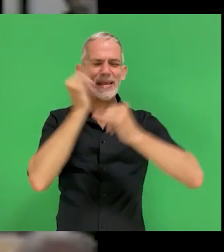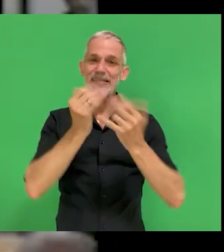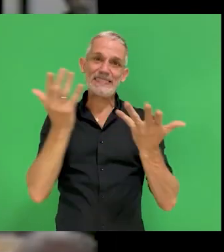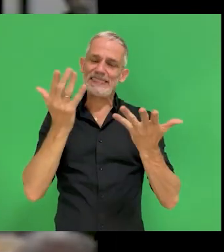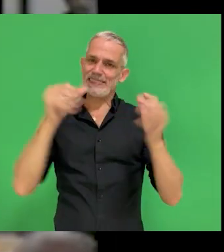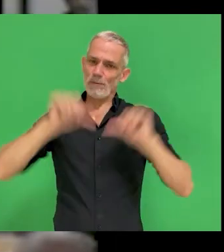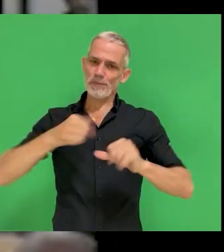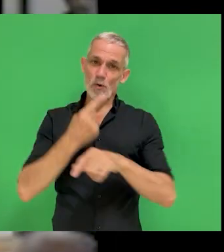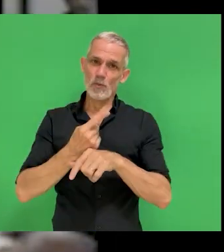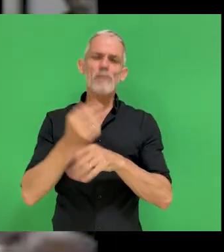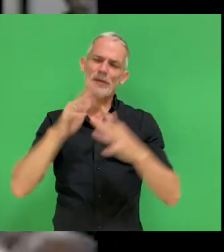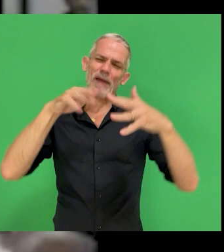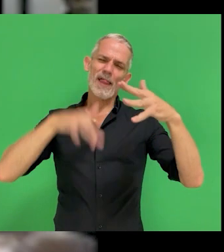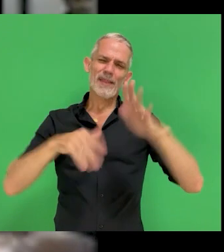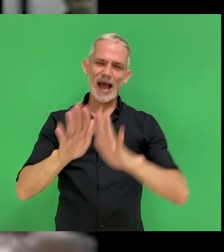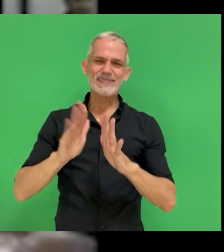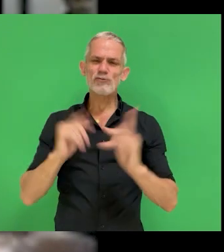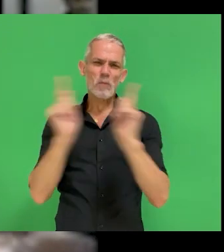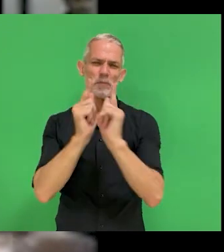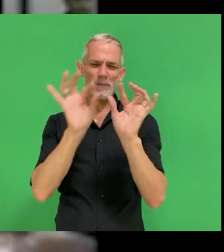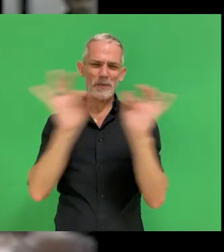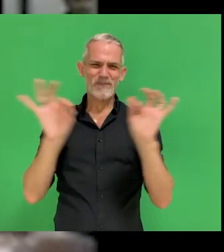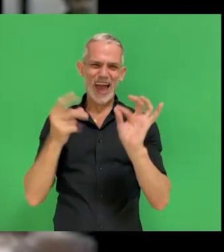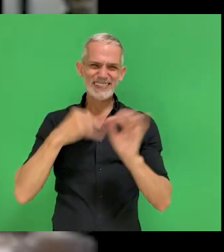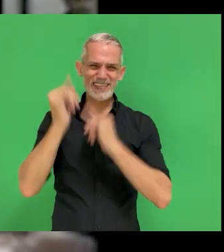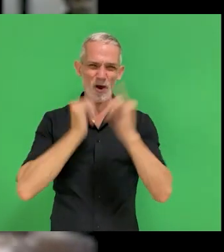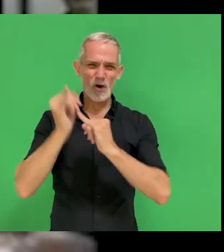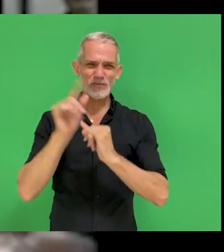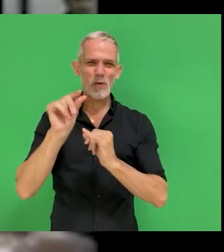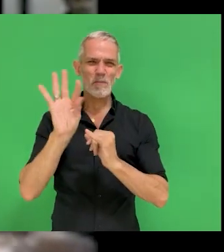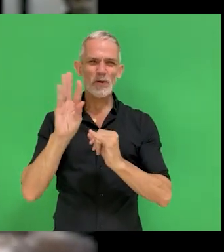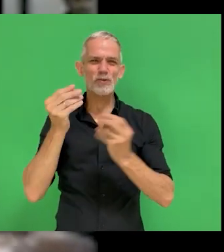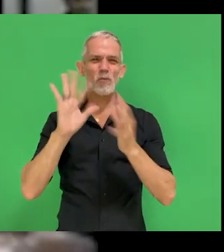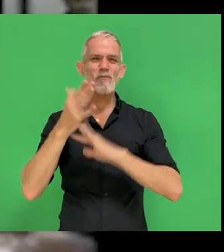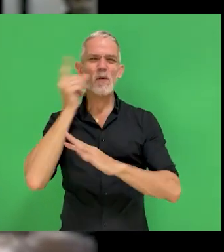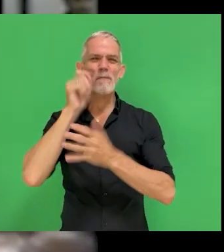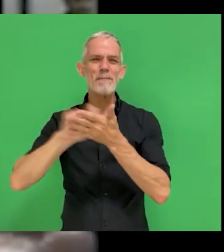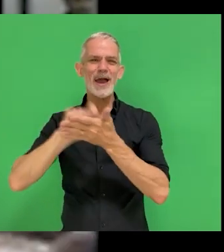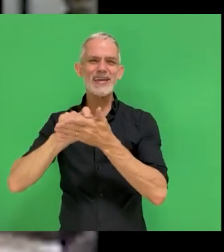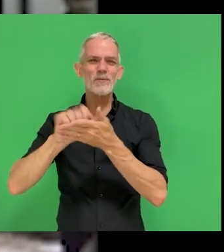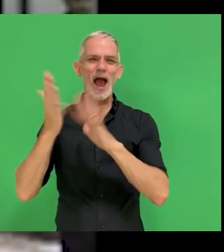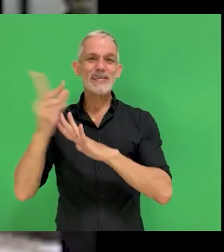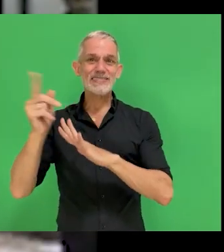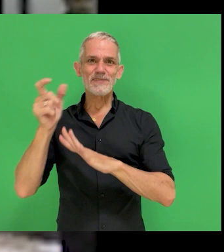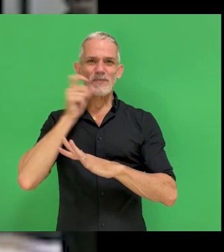explicártelo. Y bueno, sigue. Yo solamente quería darles una muestra del tipo de